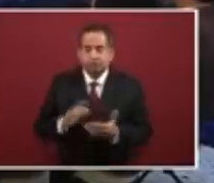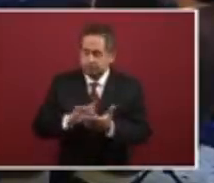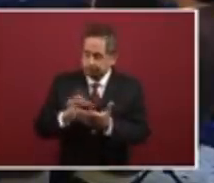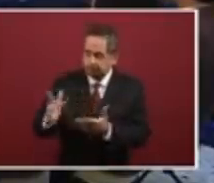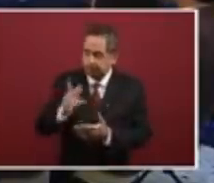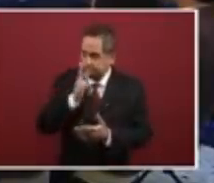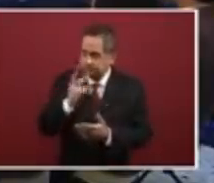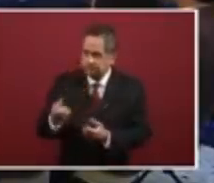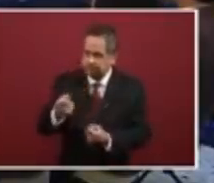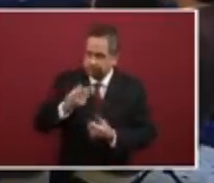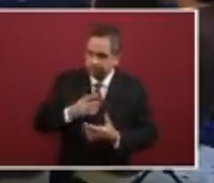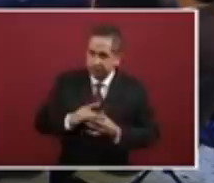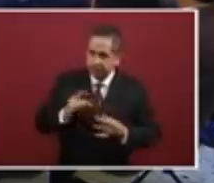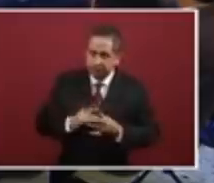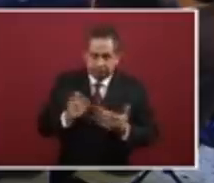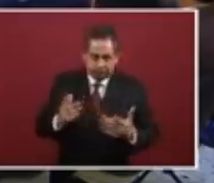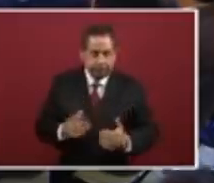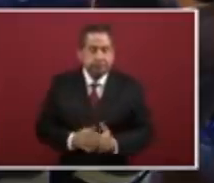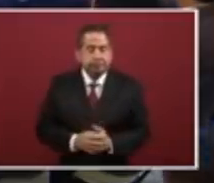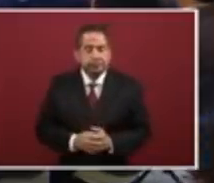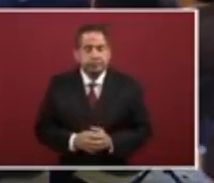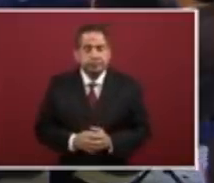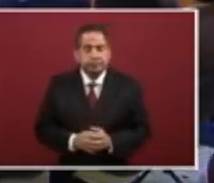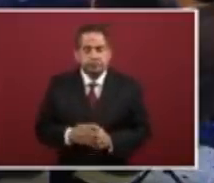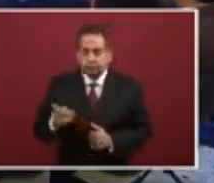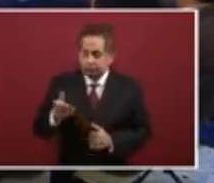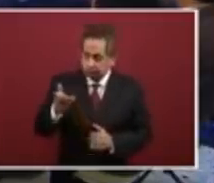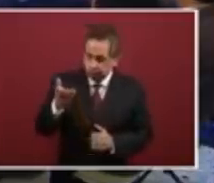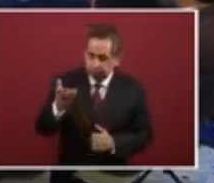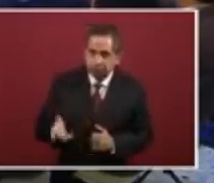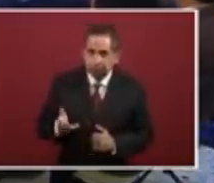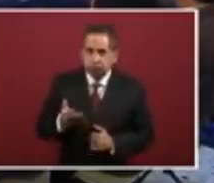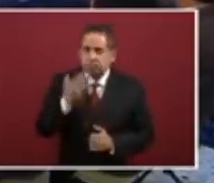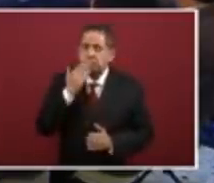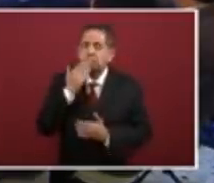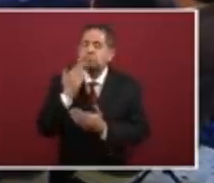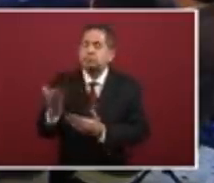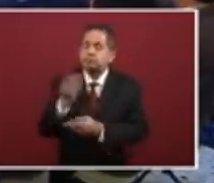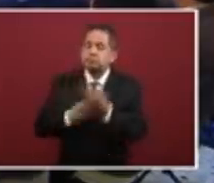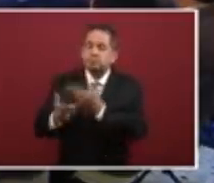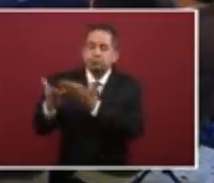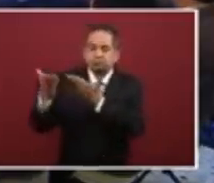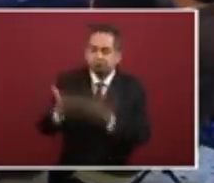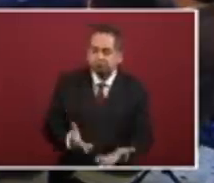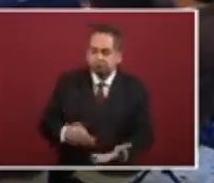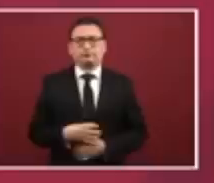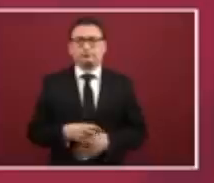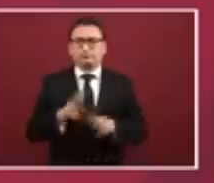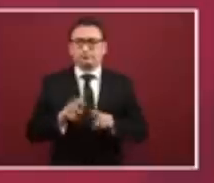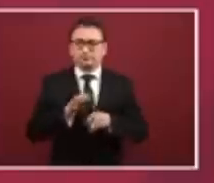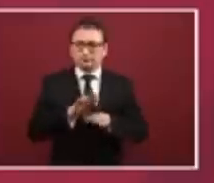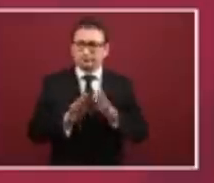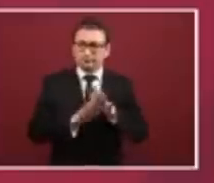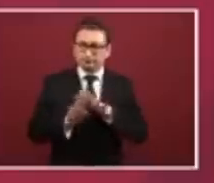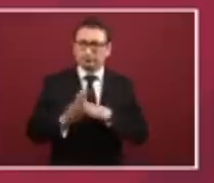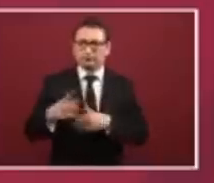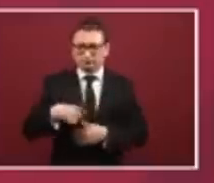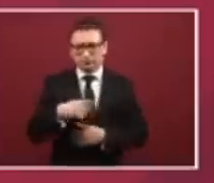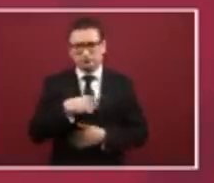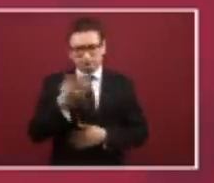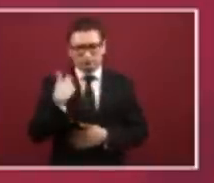del Ejecutivo retomó el tema migratorio y dijo que el gobierno mexicano mantiene prudencia y a la vez trabaja por acuerdos de desarrollo